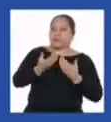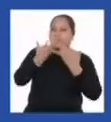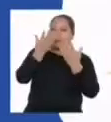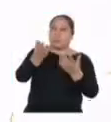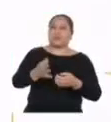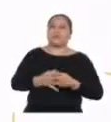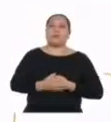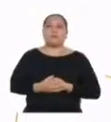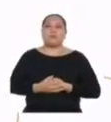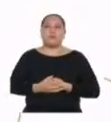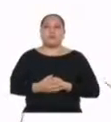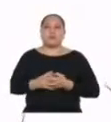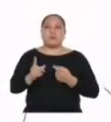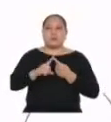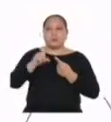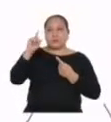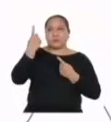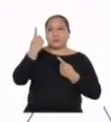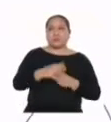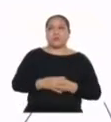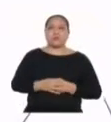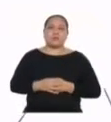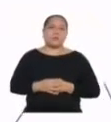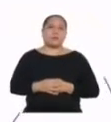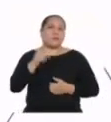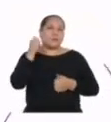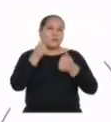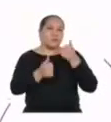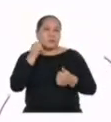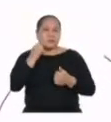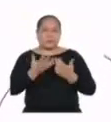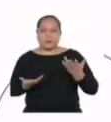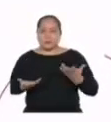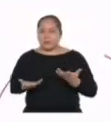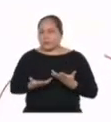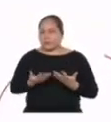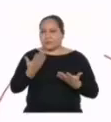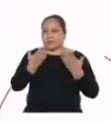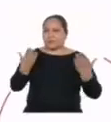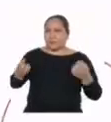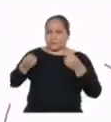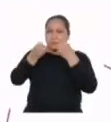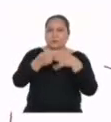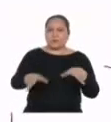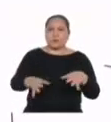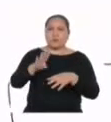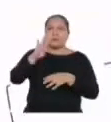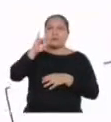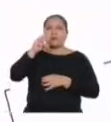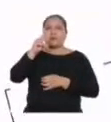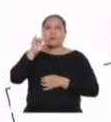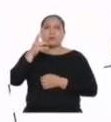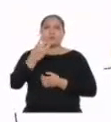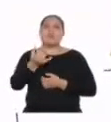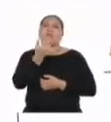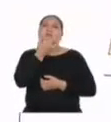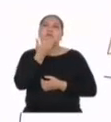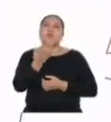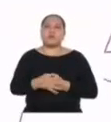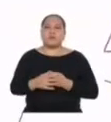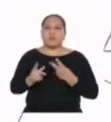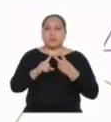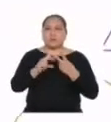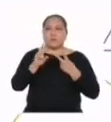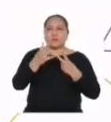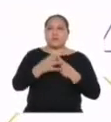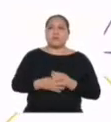dejar. Primero, ¿qué situaciones está generando la pérdida de biodiversidad en nuestro país?